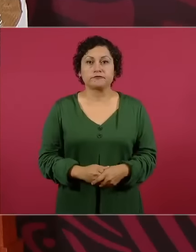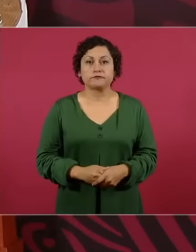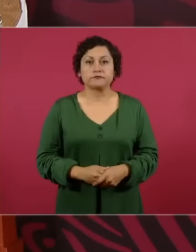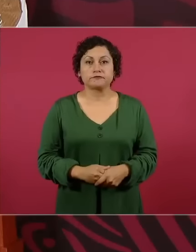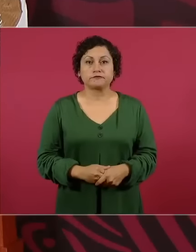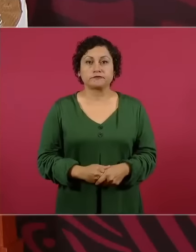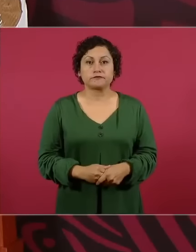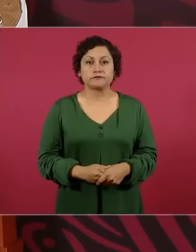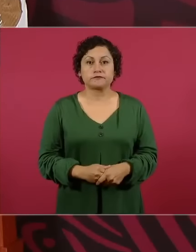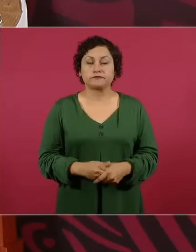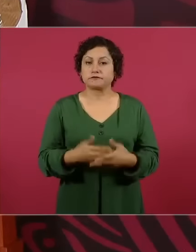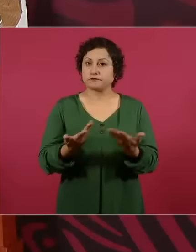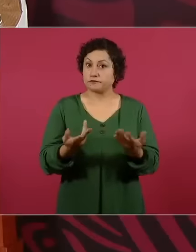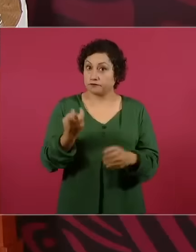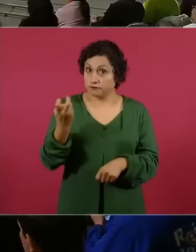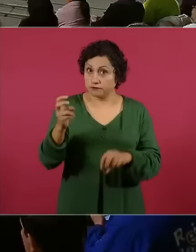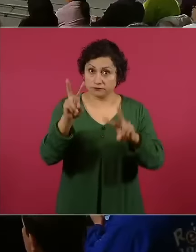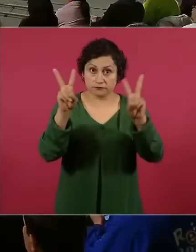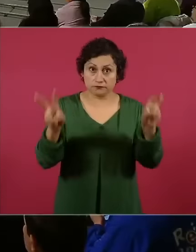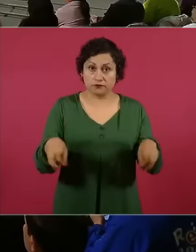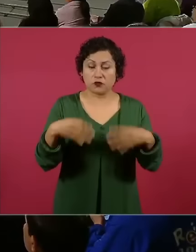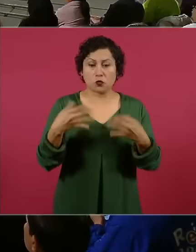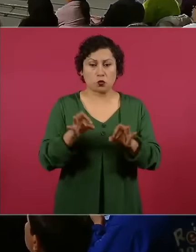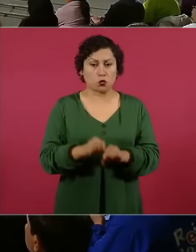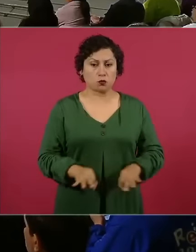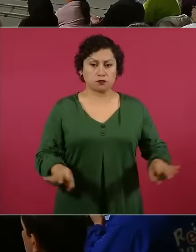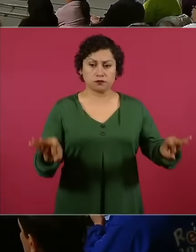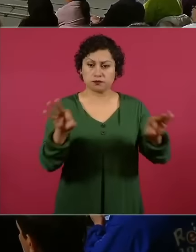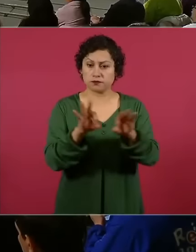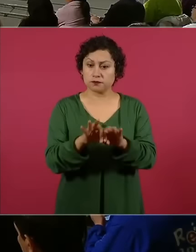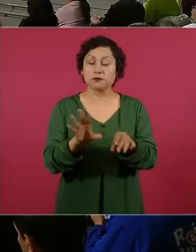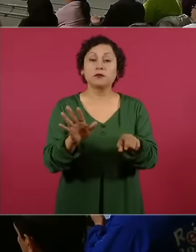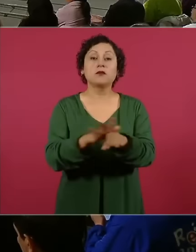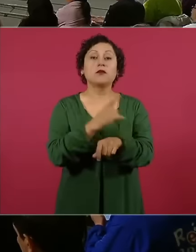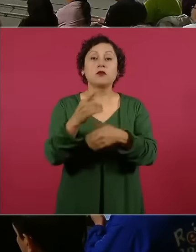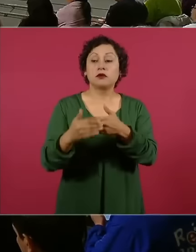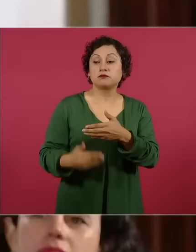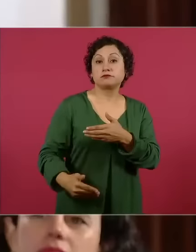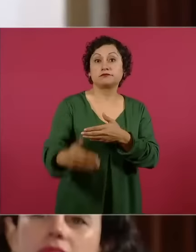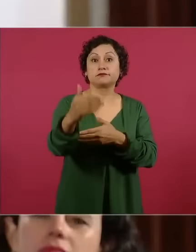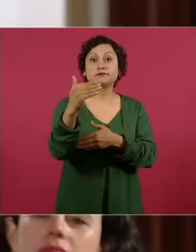Esto es importante porque hacia adelante